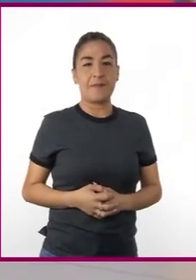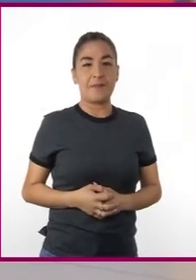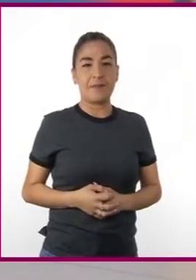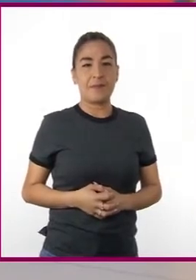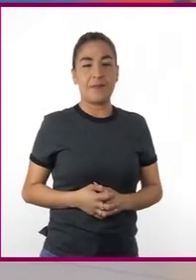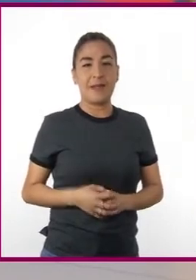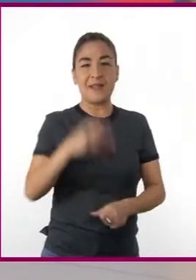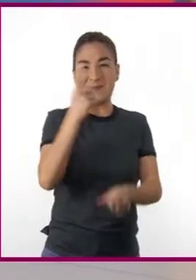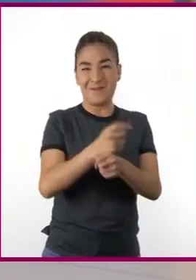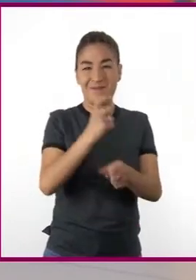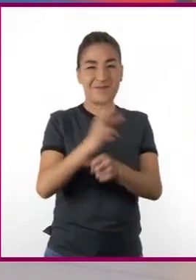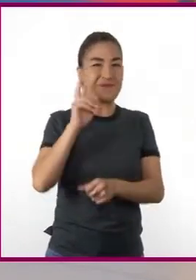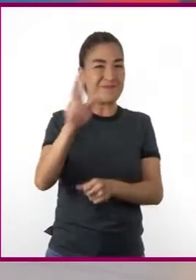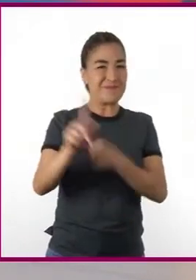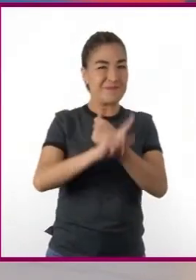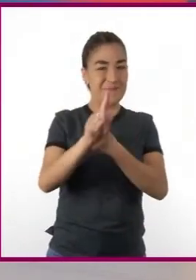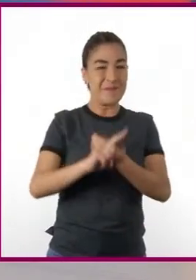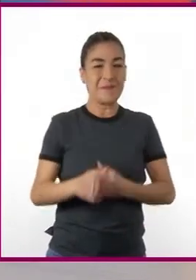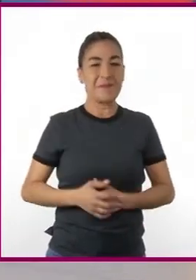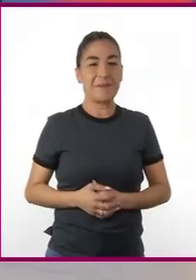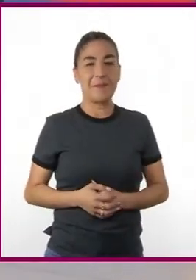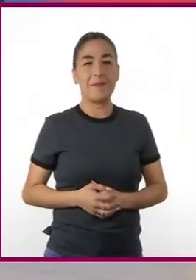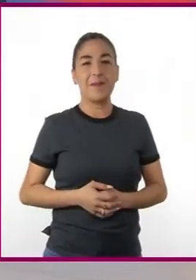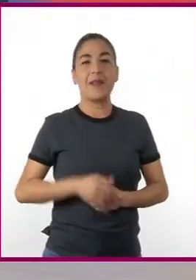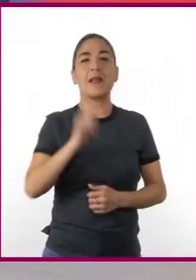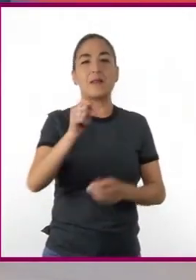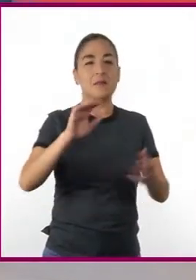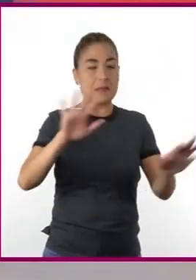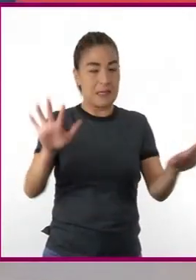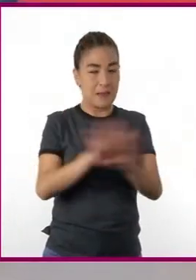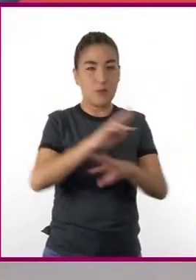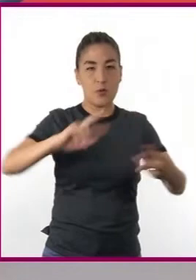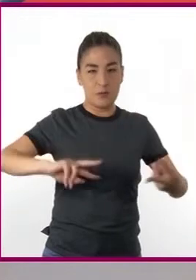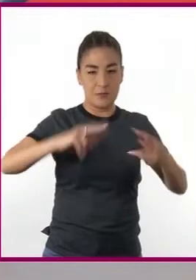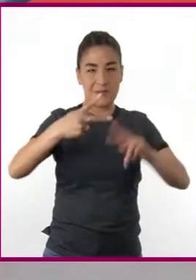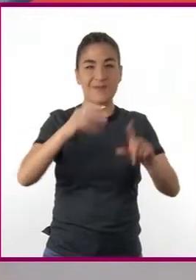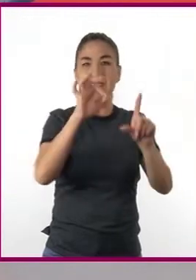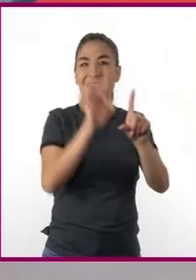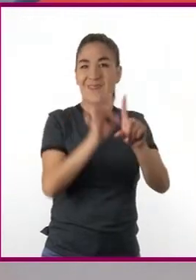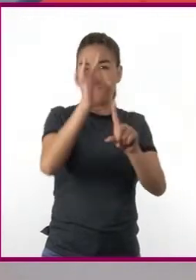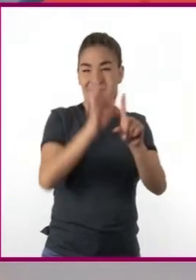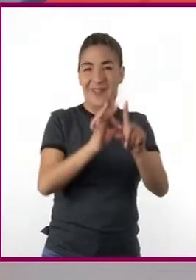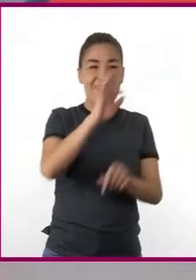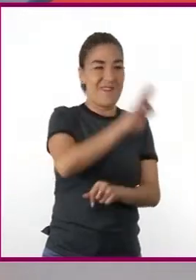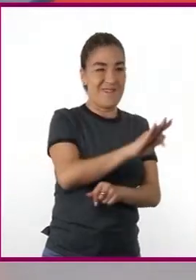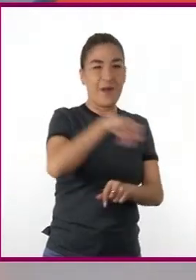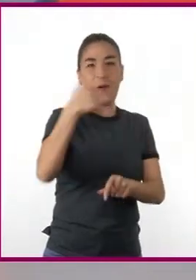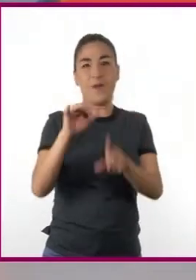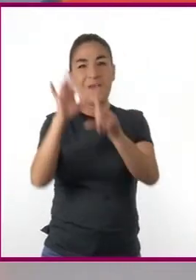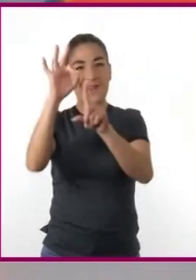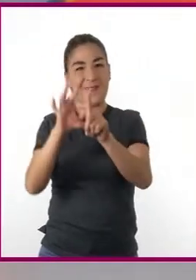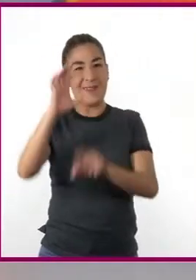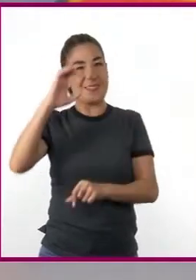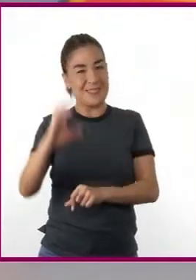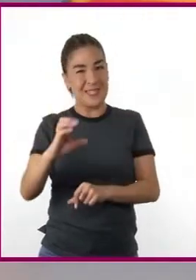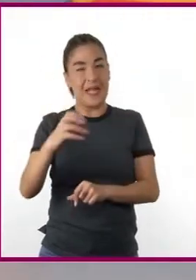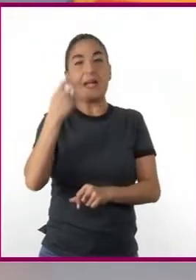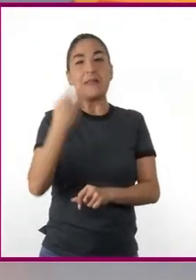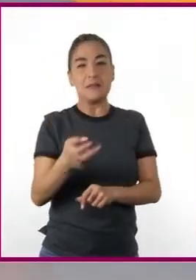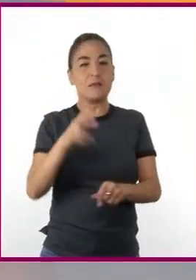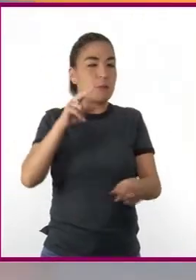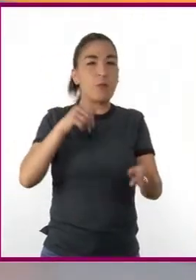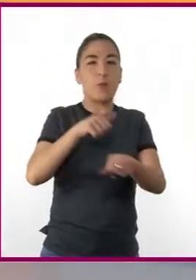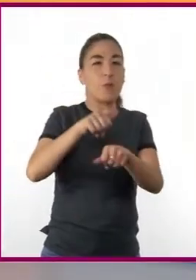En la primera situación, en la que se realizó la conversión de los grados Fahrenheit a los grados centígrados, la gráfica